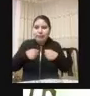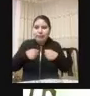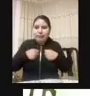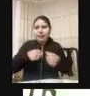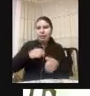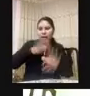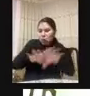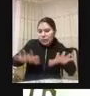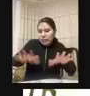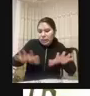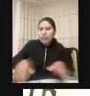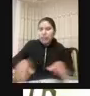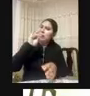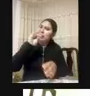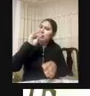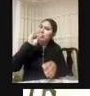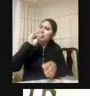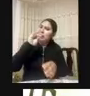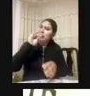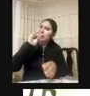un niño de 7 años?